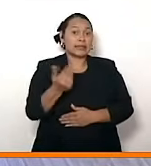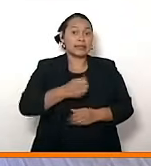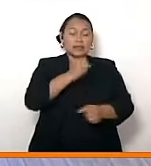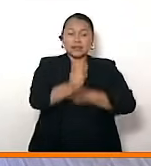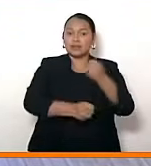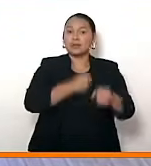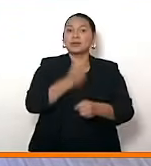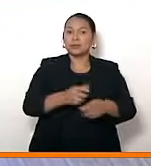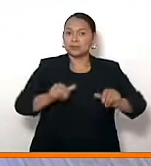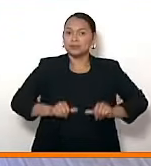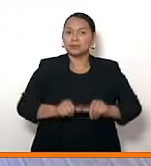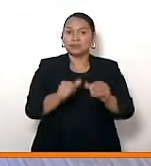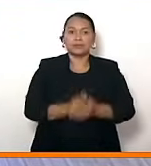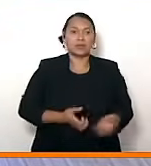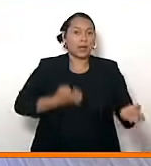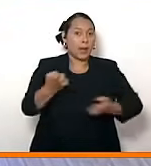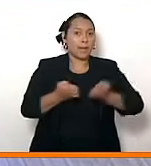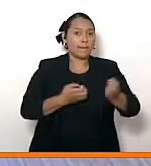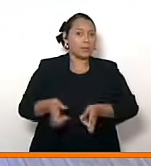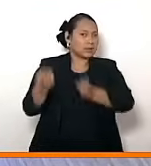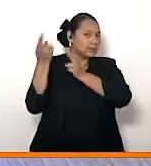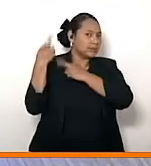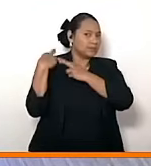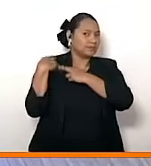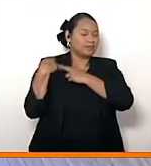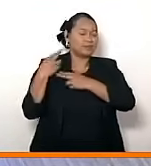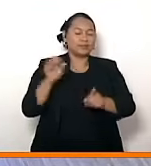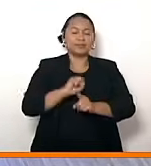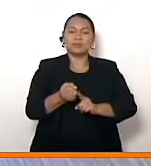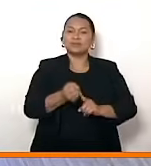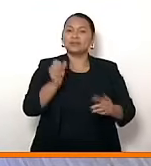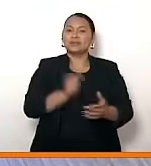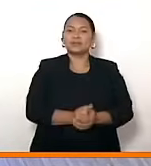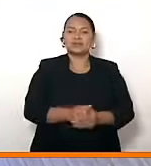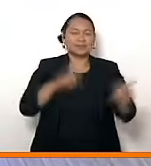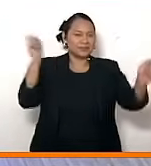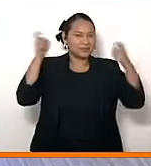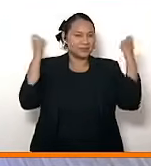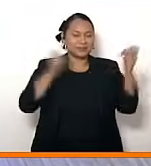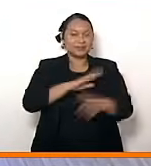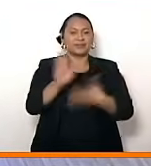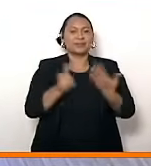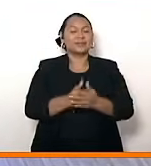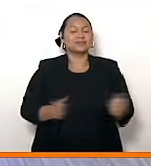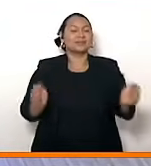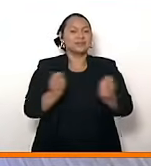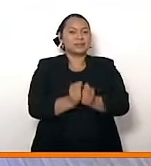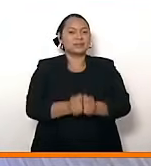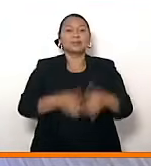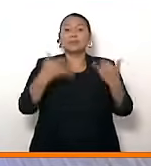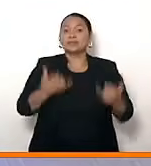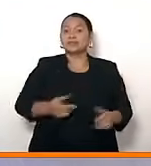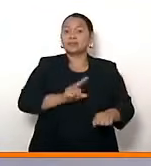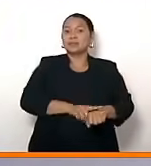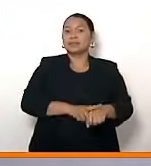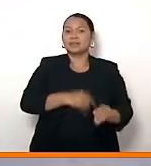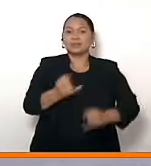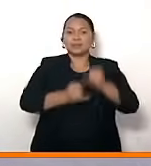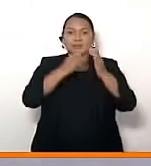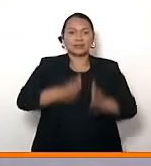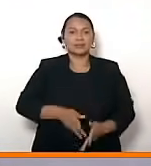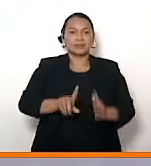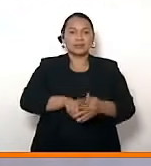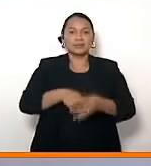una empresa socialmente responsable. Celebremos juntos este gran logro. Ahora sí, jugador, tenés ese boleto en mano porque comenzamos la